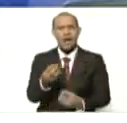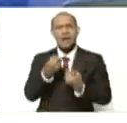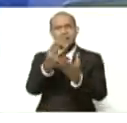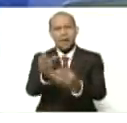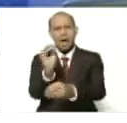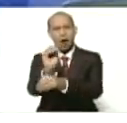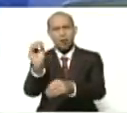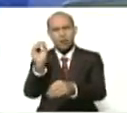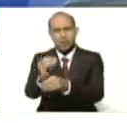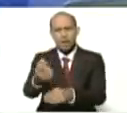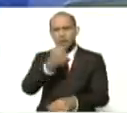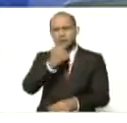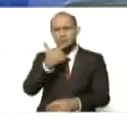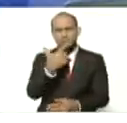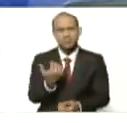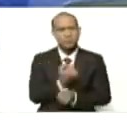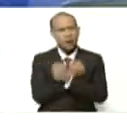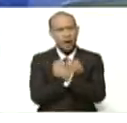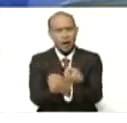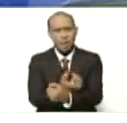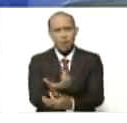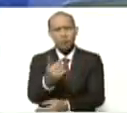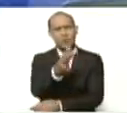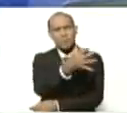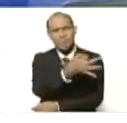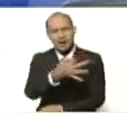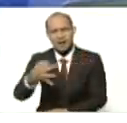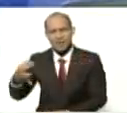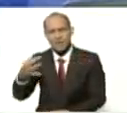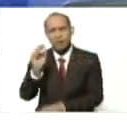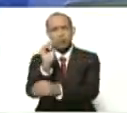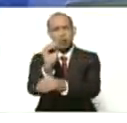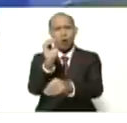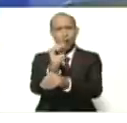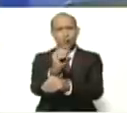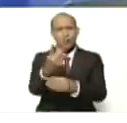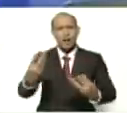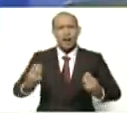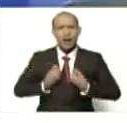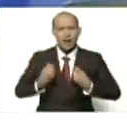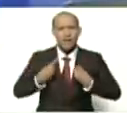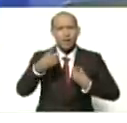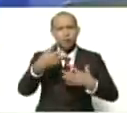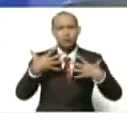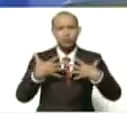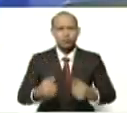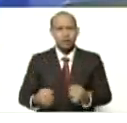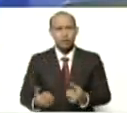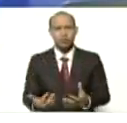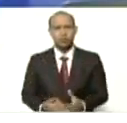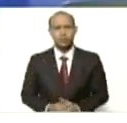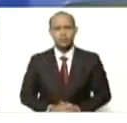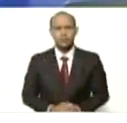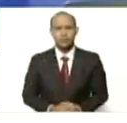hermosos amorosos y perfectos para cuidar tu vida y tu salud